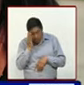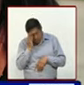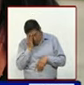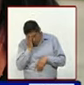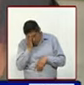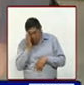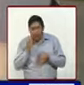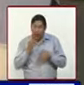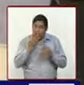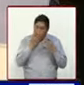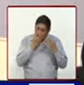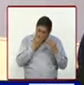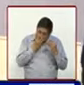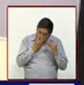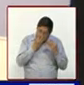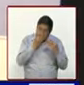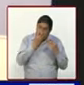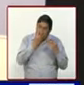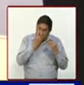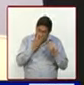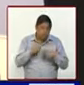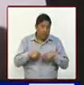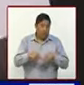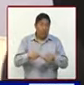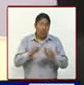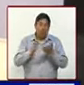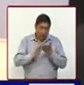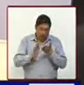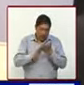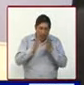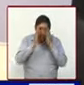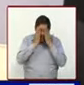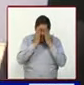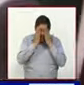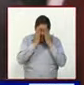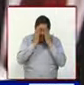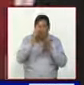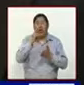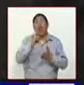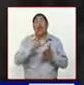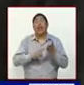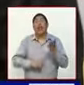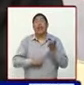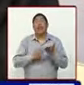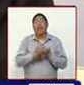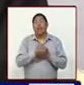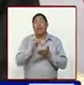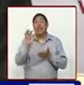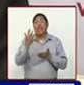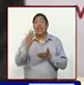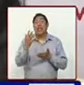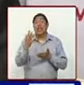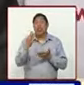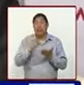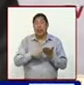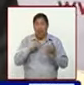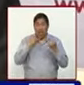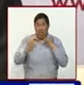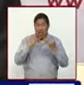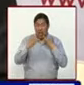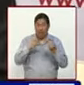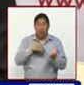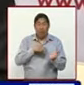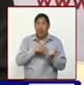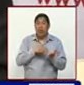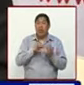justo en terapia intensiva. Estaba. Permítame unos minutos. Voy a dar lectura simplemente a la parte quinta del informe